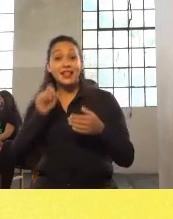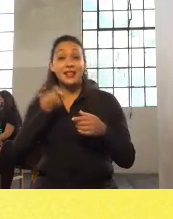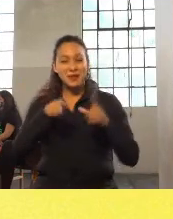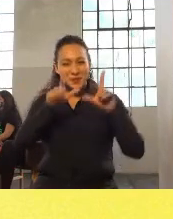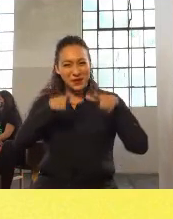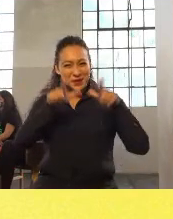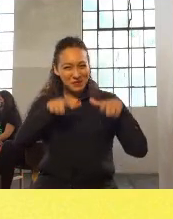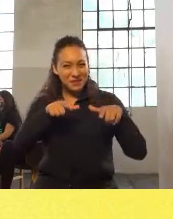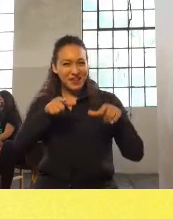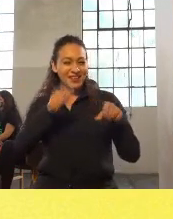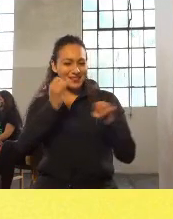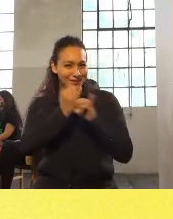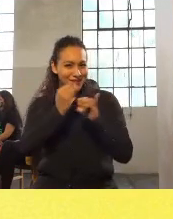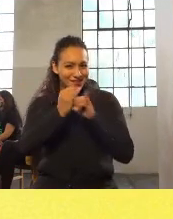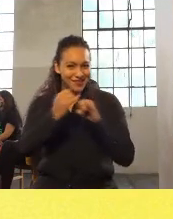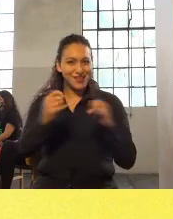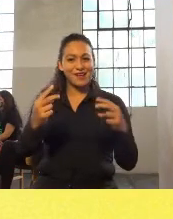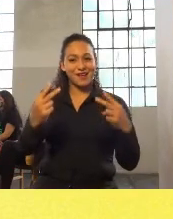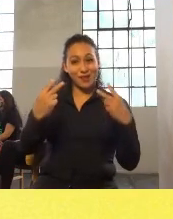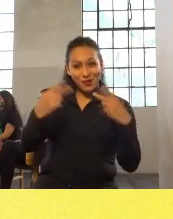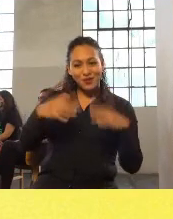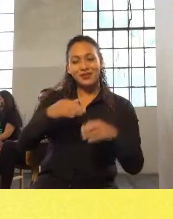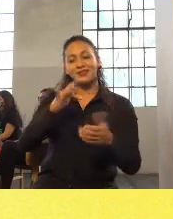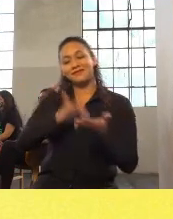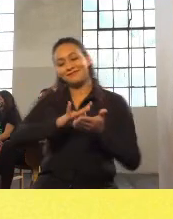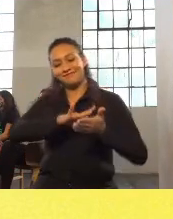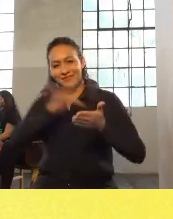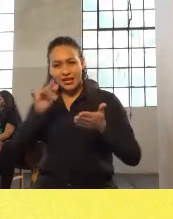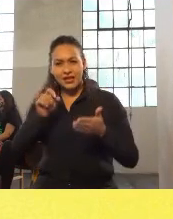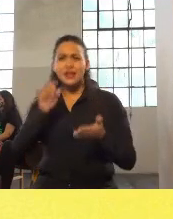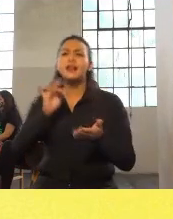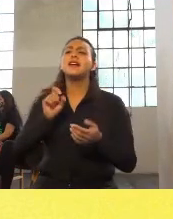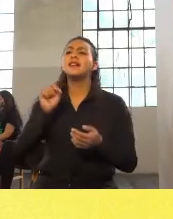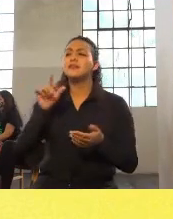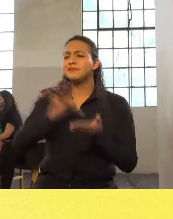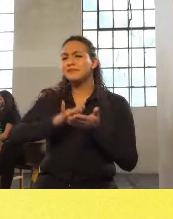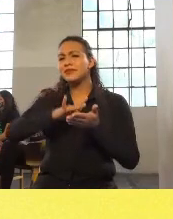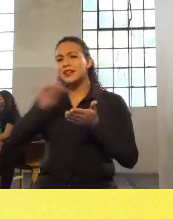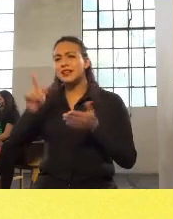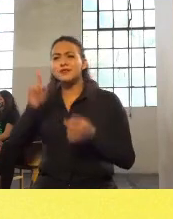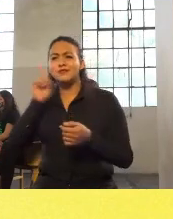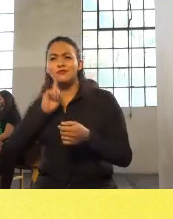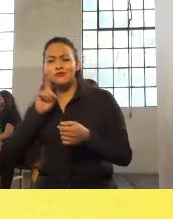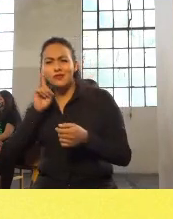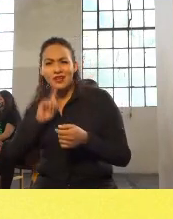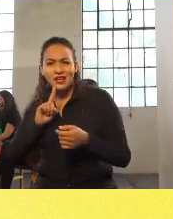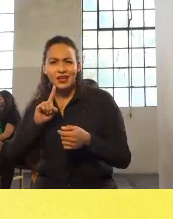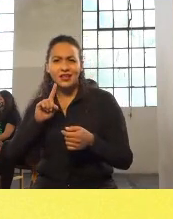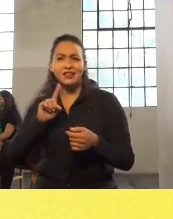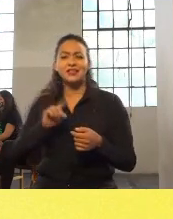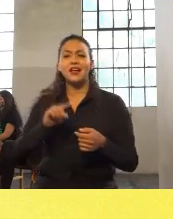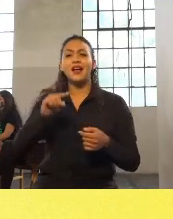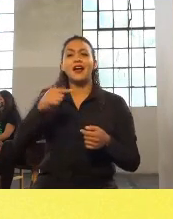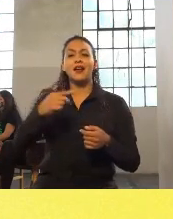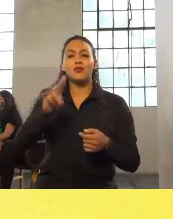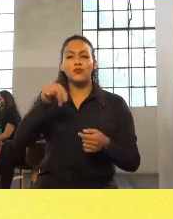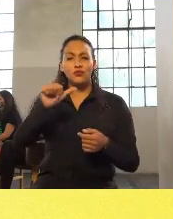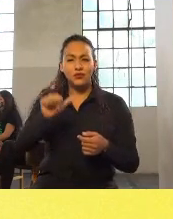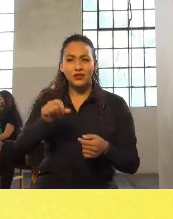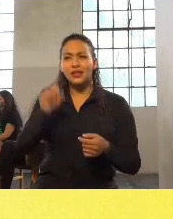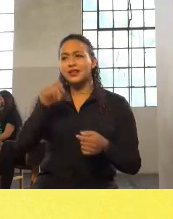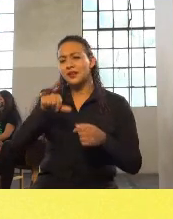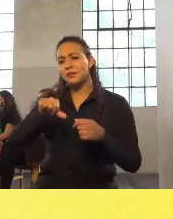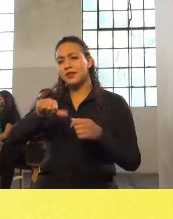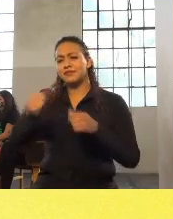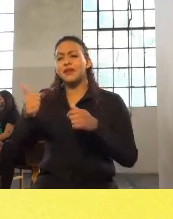todas muchísimo, y pues bueno, gracias a quienes hacen posible Diseña Mexicana, principalmente a Laguna y a la Metropolitana por prestarnos